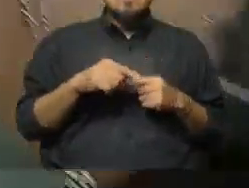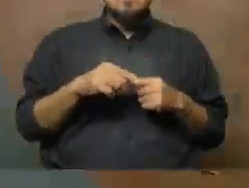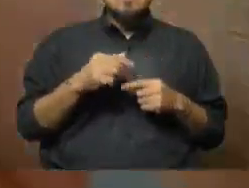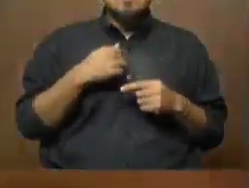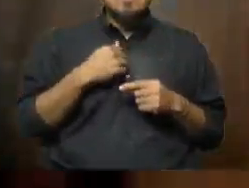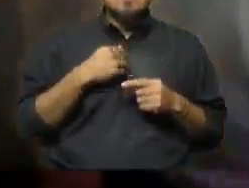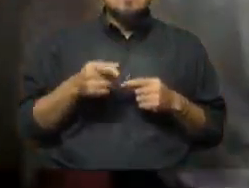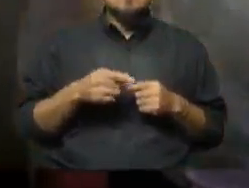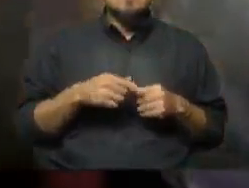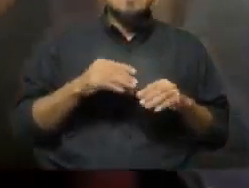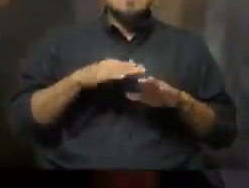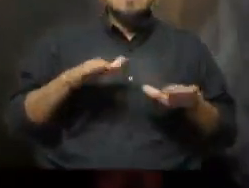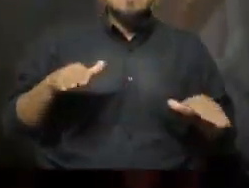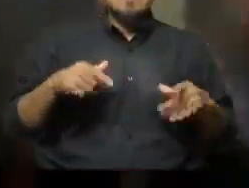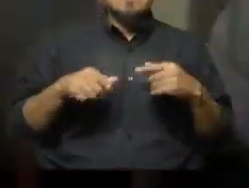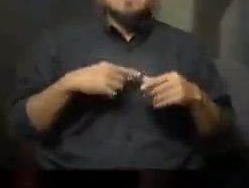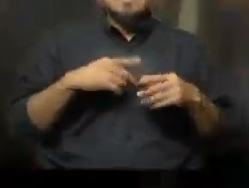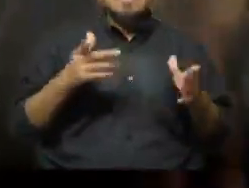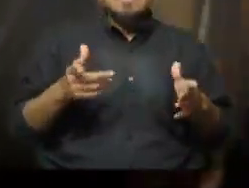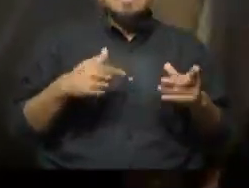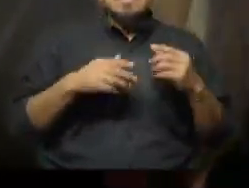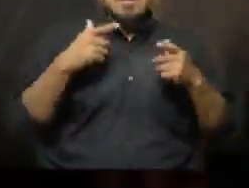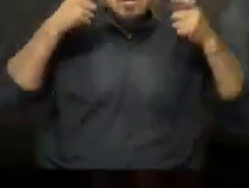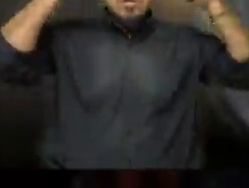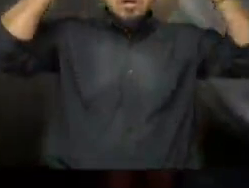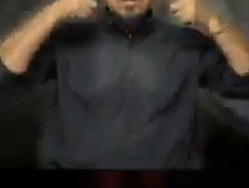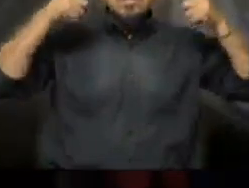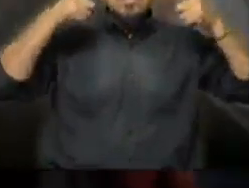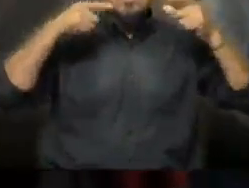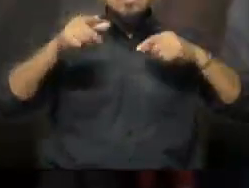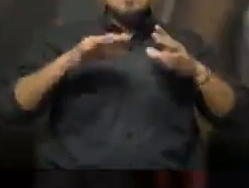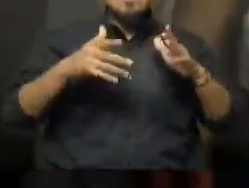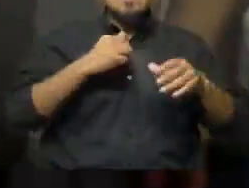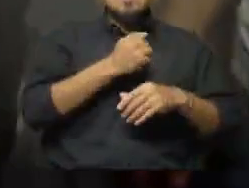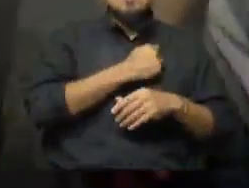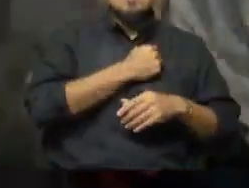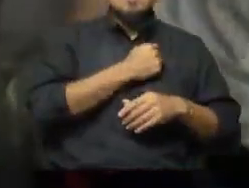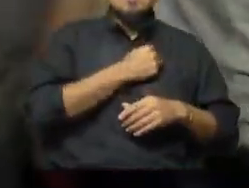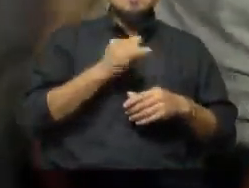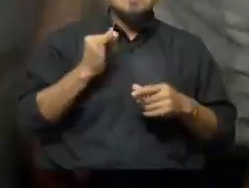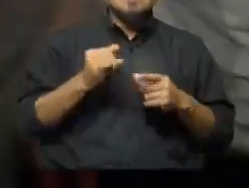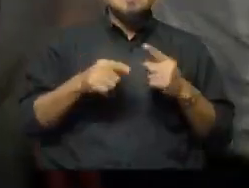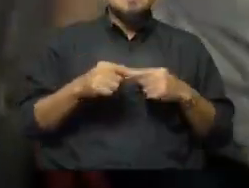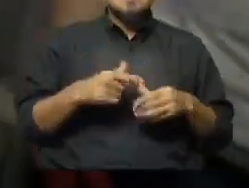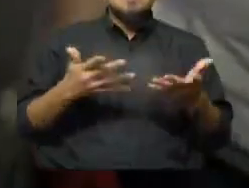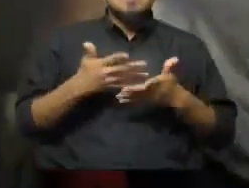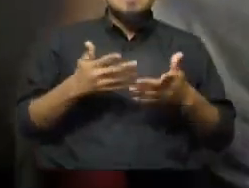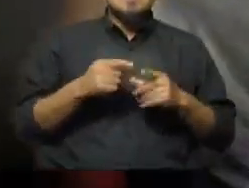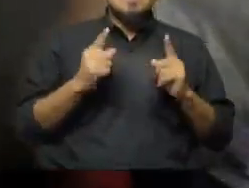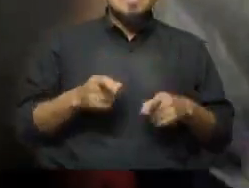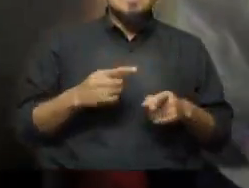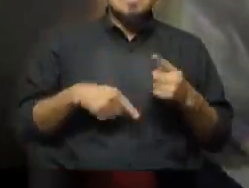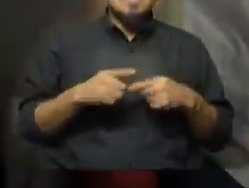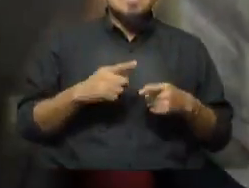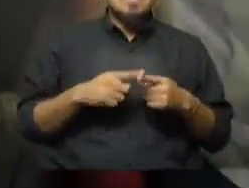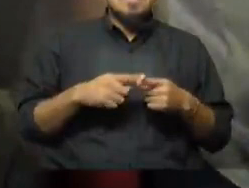de chica le tenía un poco de miedo a los cabezudos. ¿A vos te pasaba algo así también? Sí, tremendo. Me sigue pasando ahora. Pasaron unos y fue como,